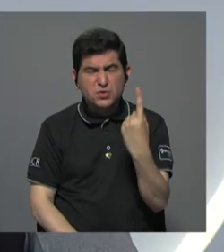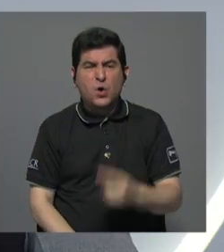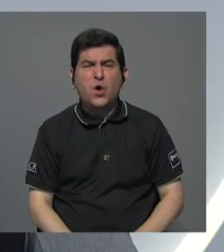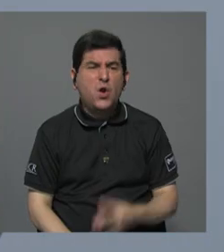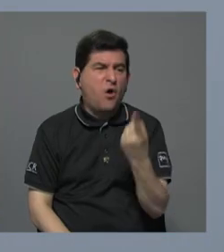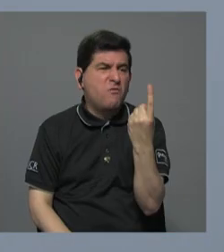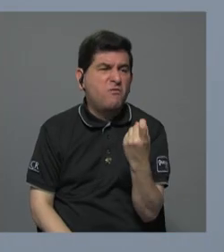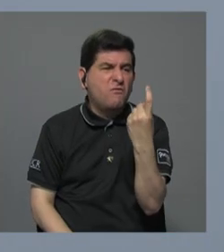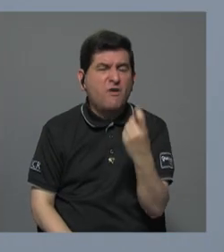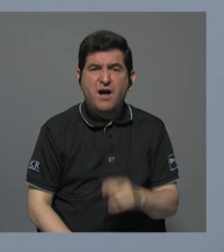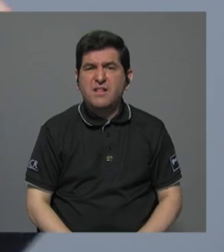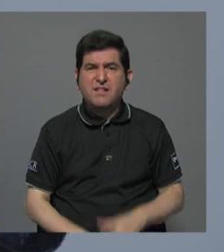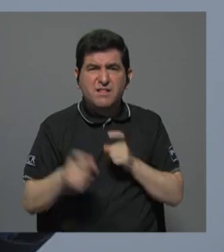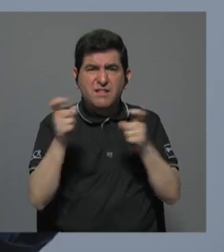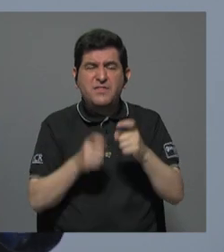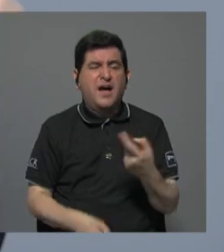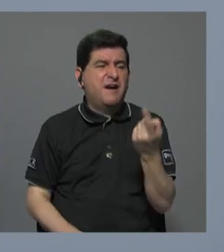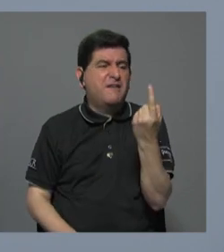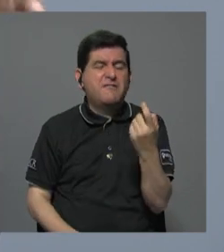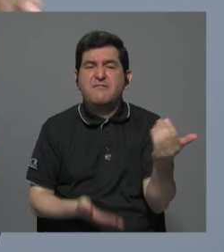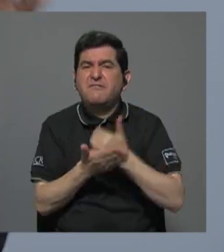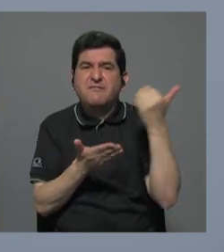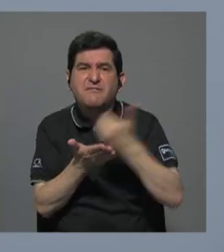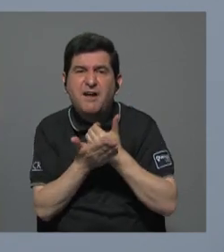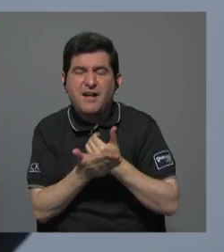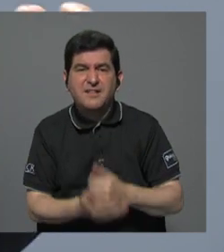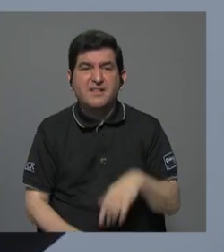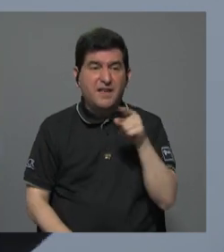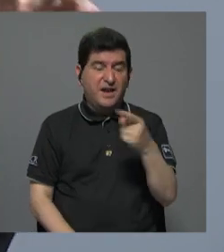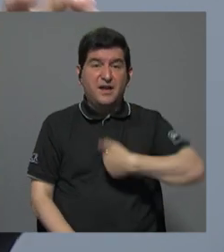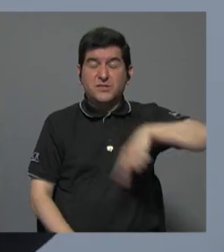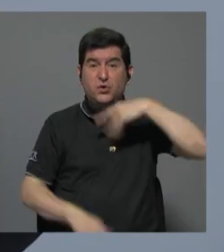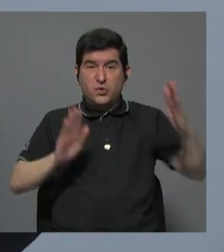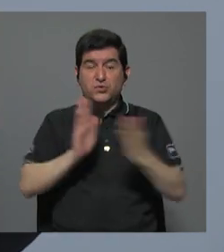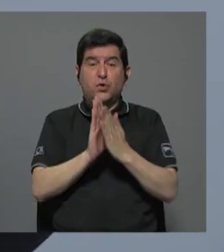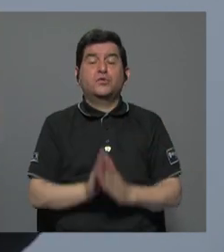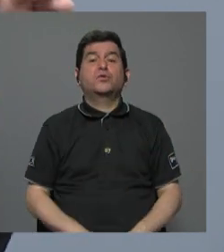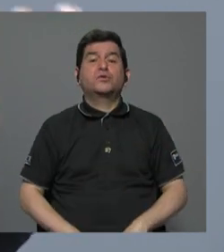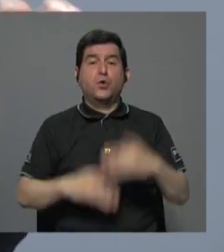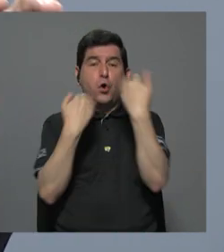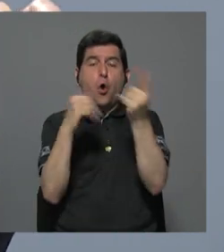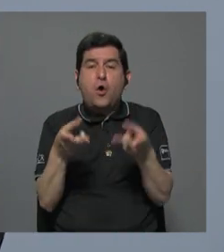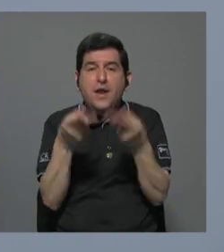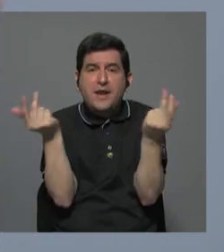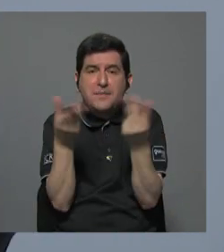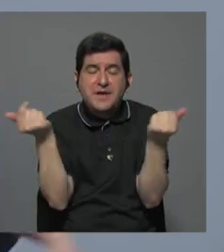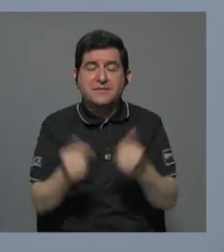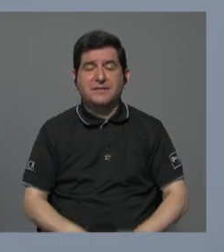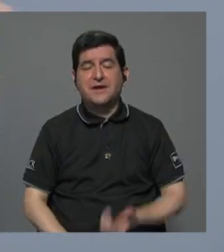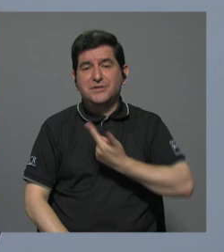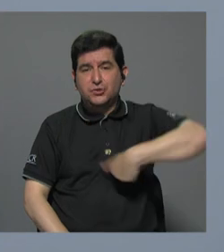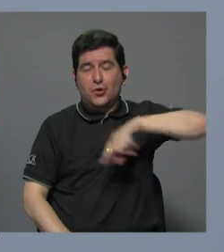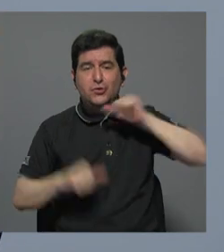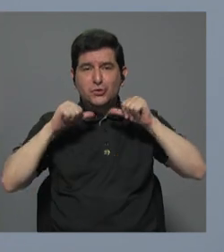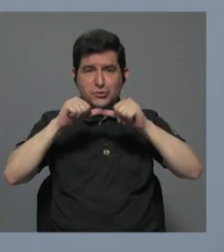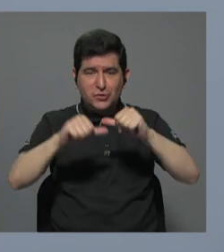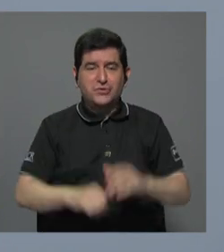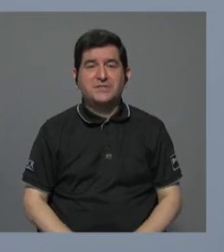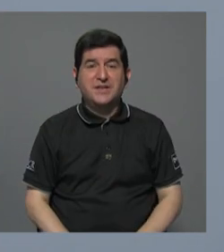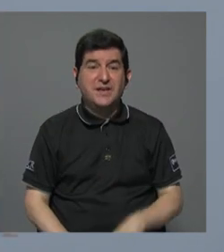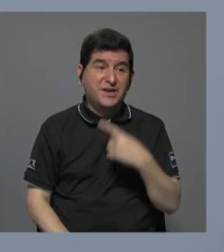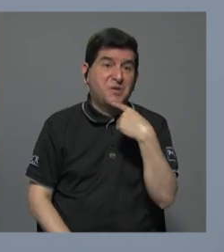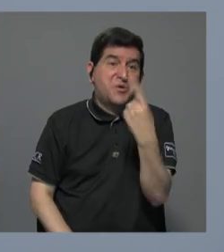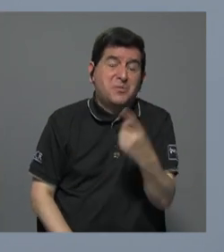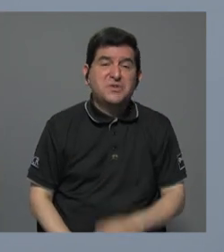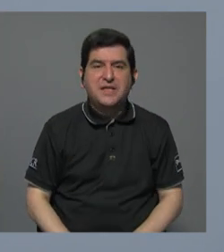carencia de administración de escasos recursos que es aquello a lo que nos viene enfrentando la regla fiscal vamos a seguir nosotros en un road race como se